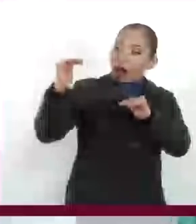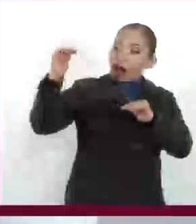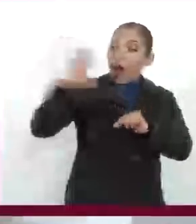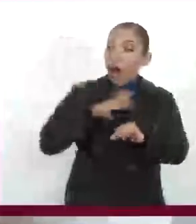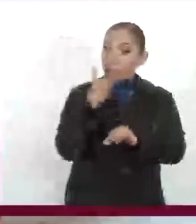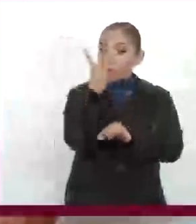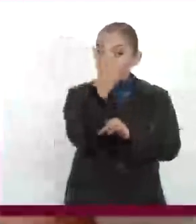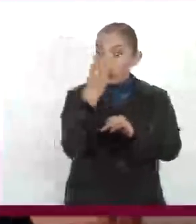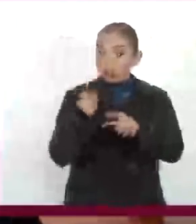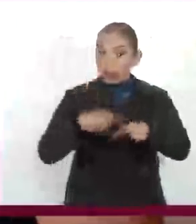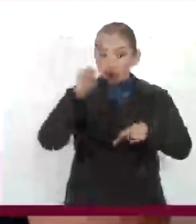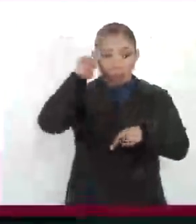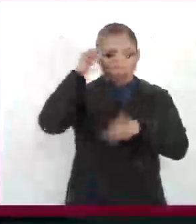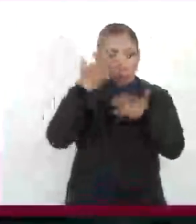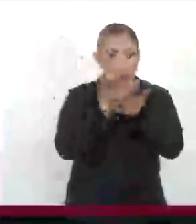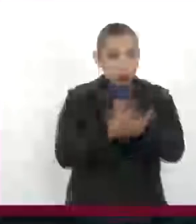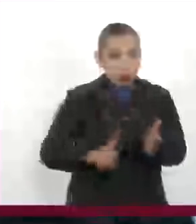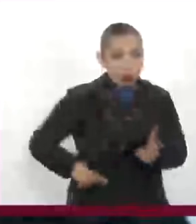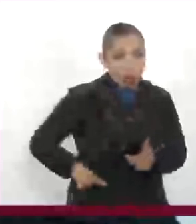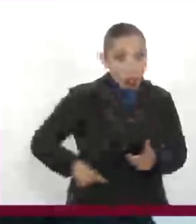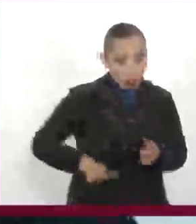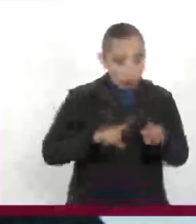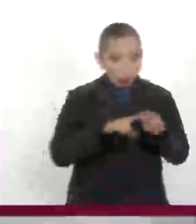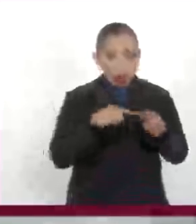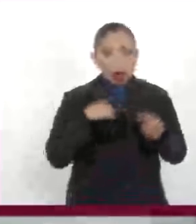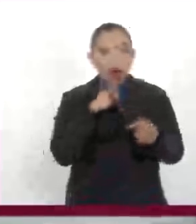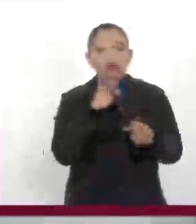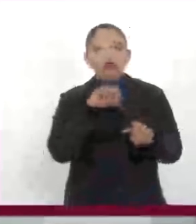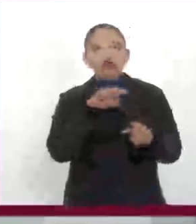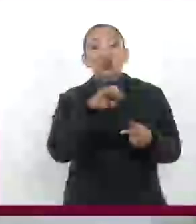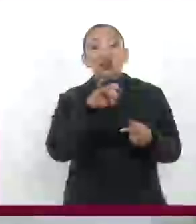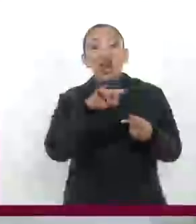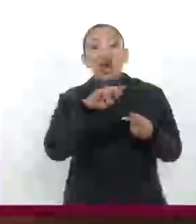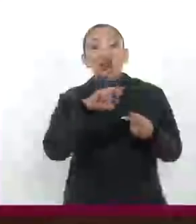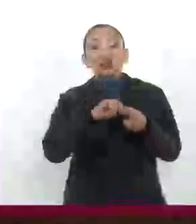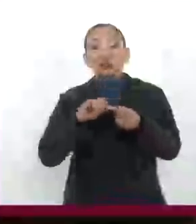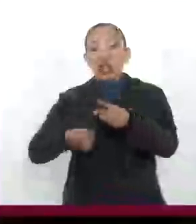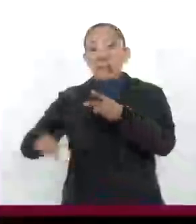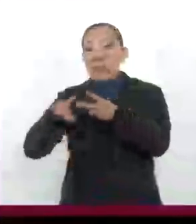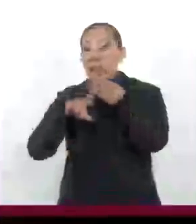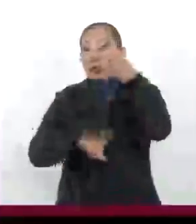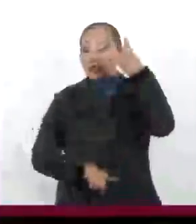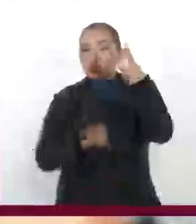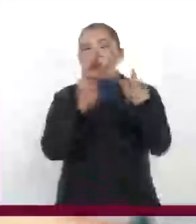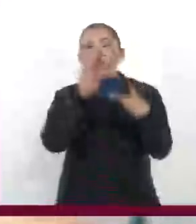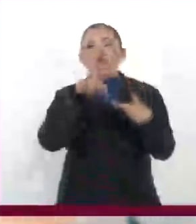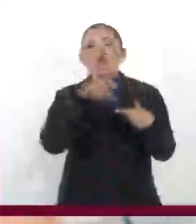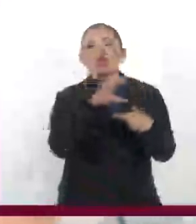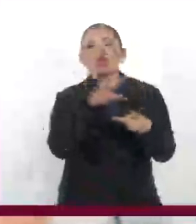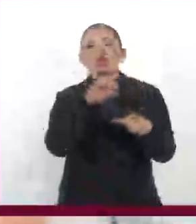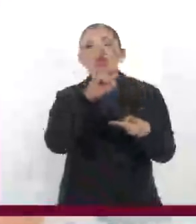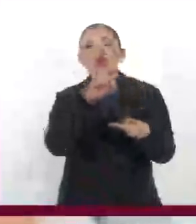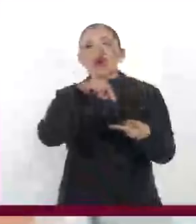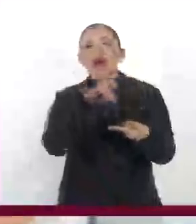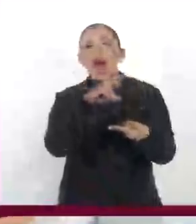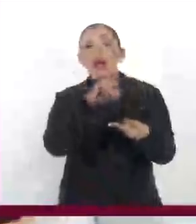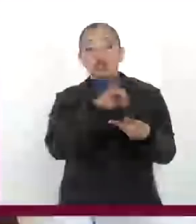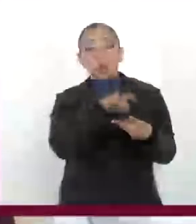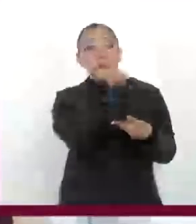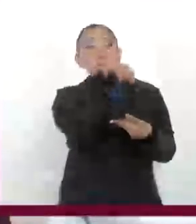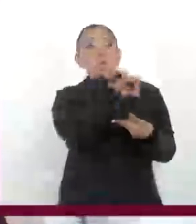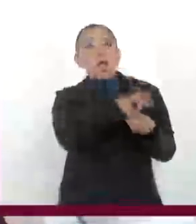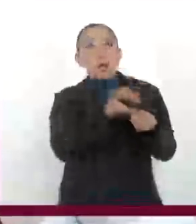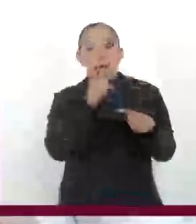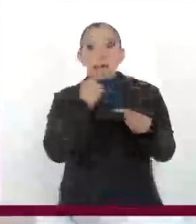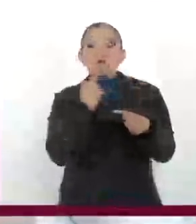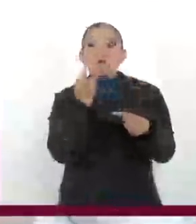jerarquía, existen dos tipos de servidores públicos: funcionarios y empleados. Los funcionarios son quienes